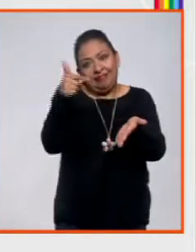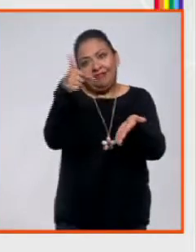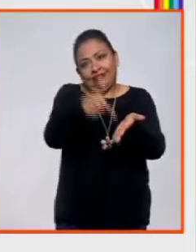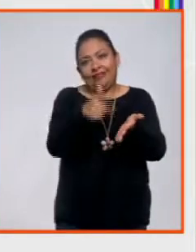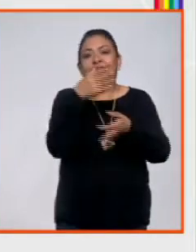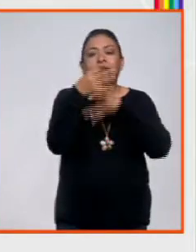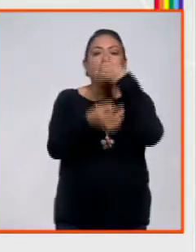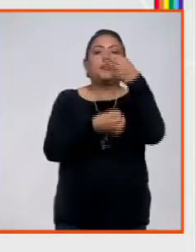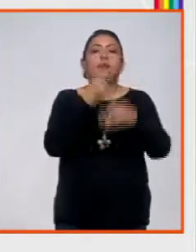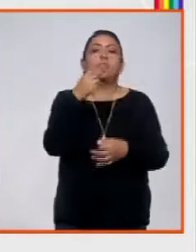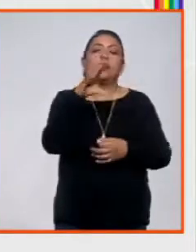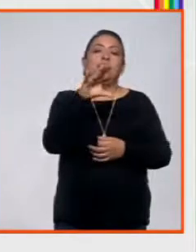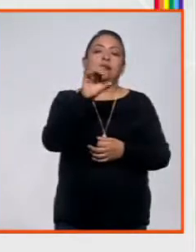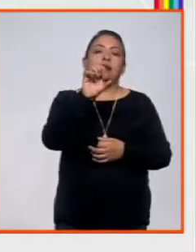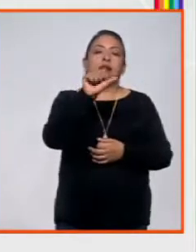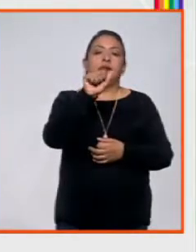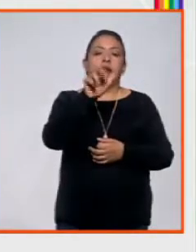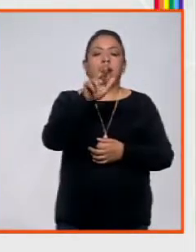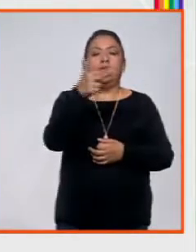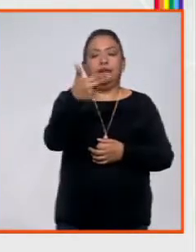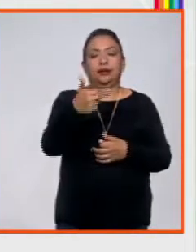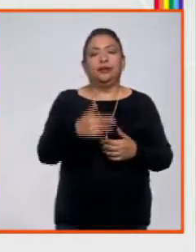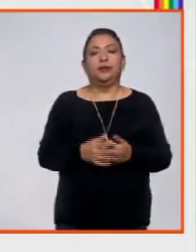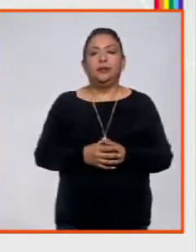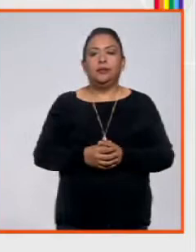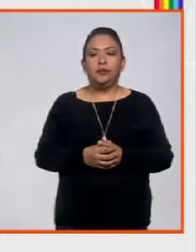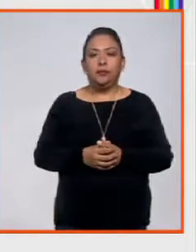noticias 22 césar h vendes